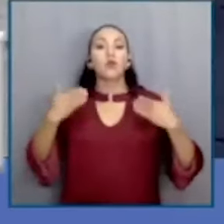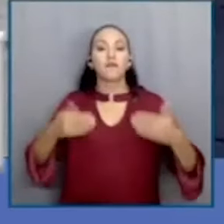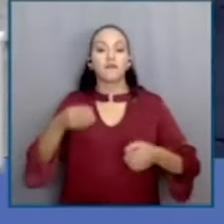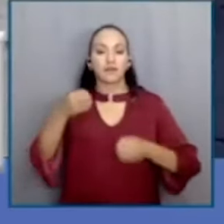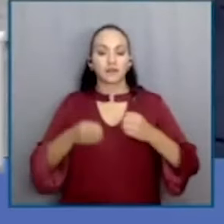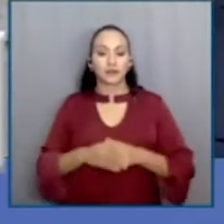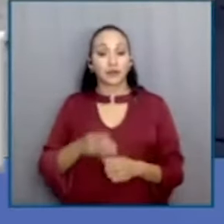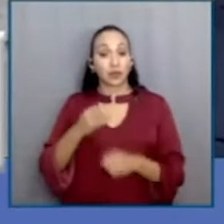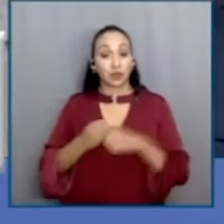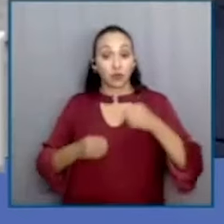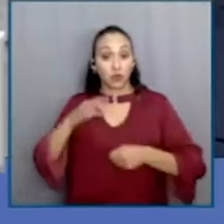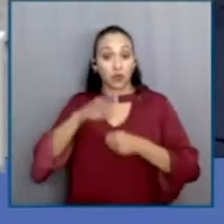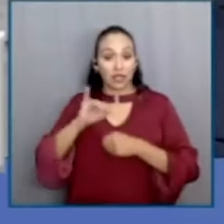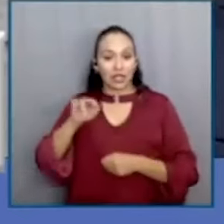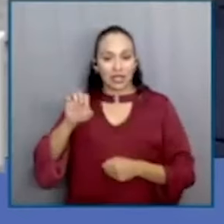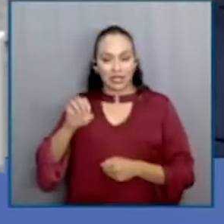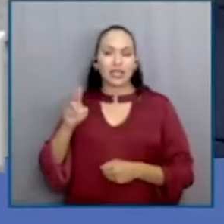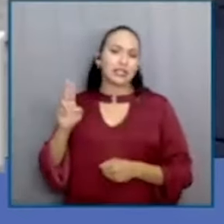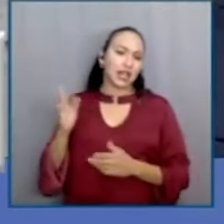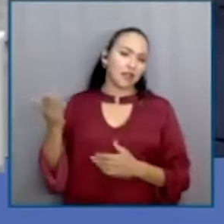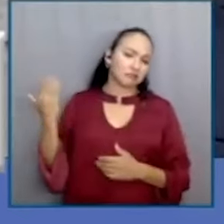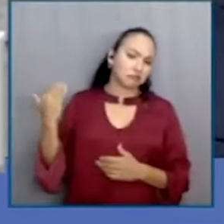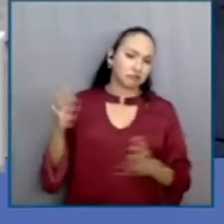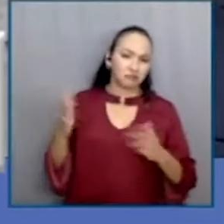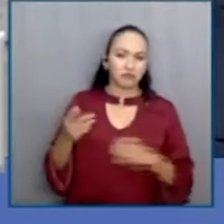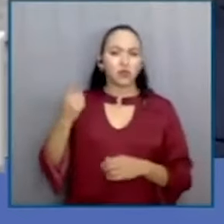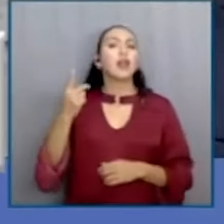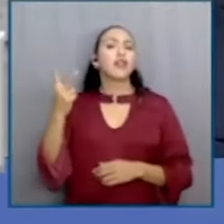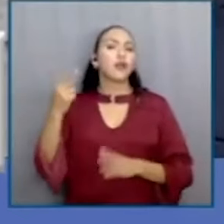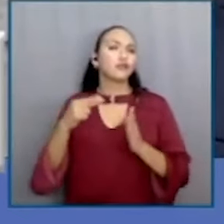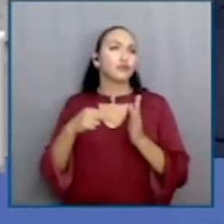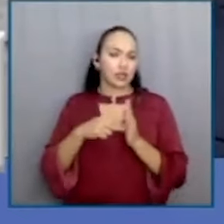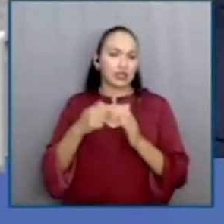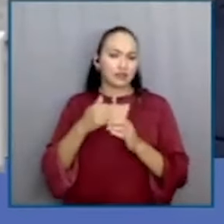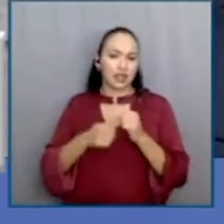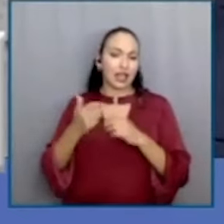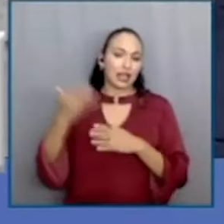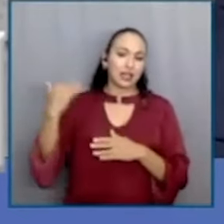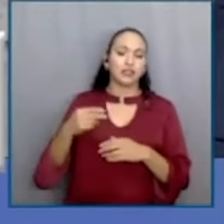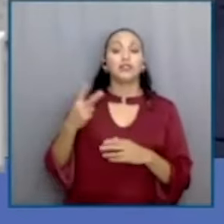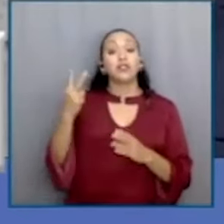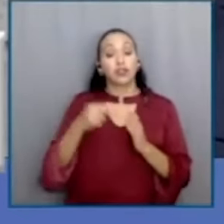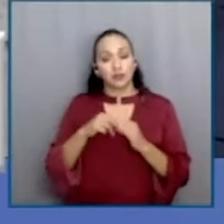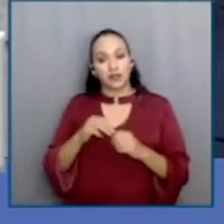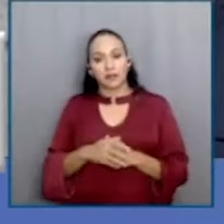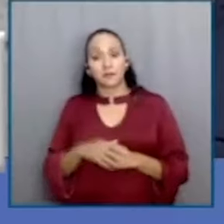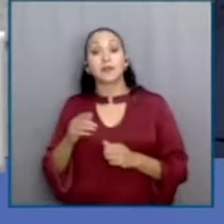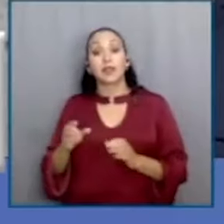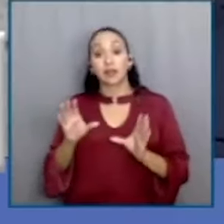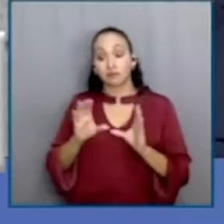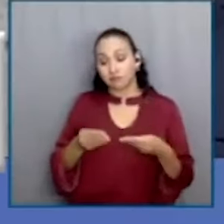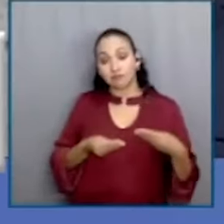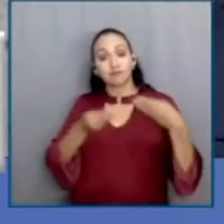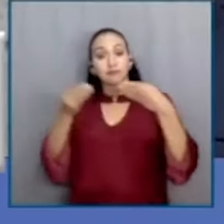Electoral desde por lo menos el año 2000 entrega la constancia de presidente de la República exclusivamente